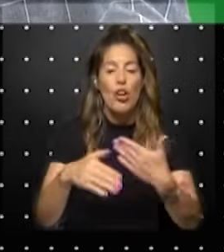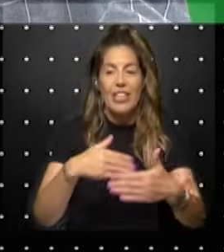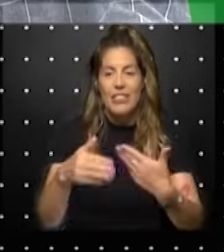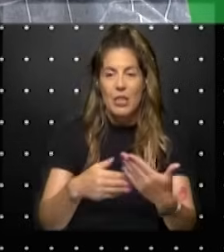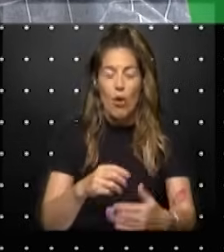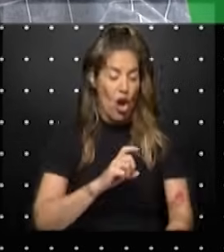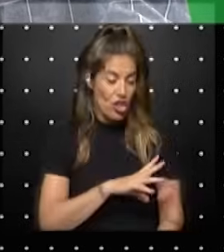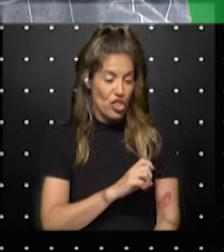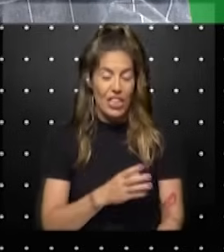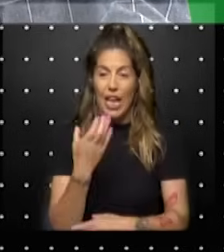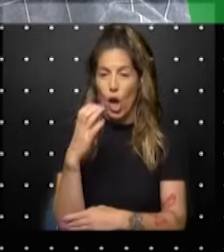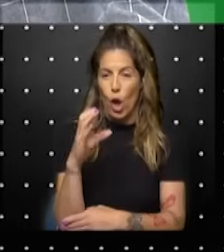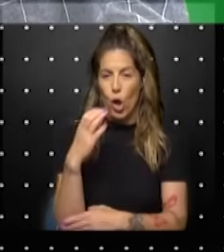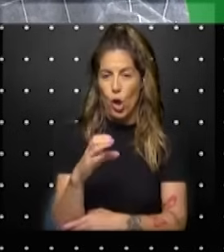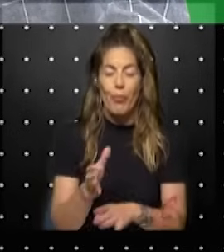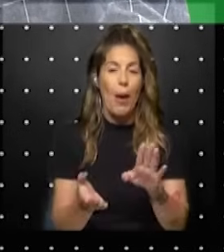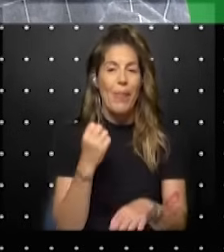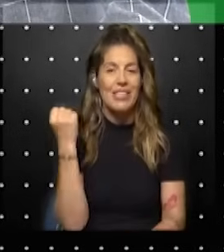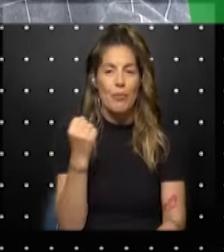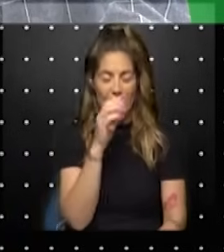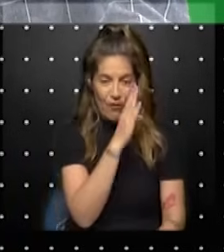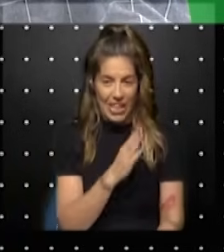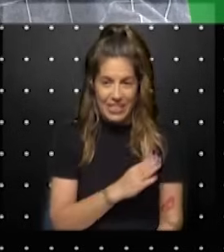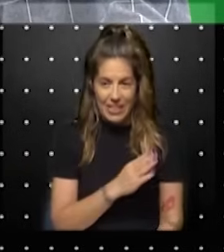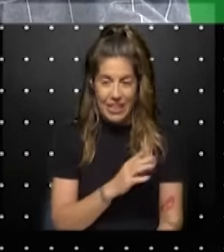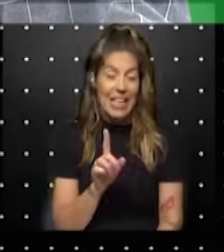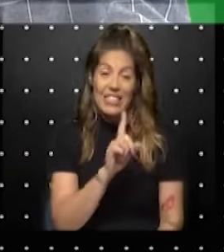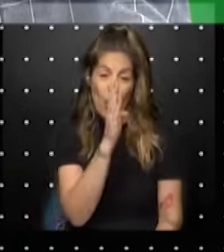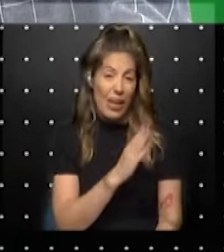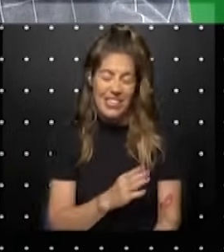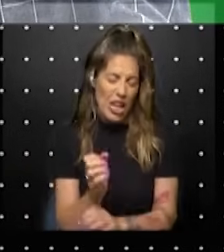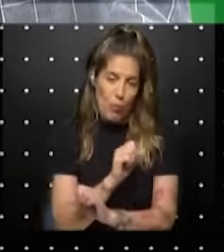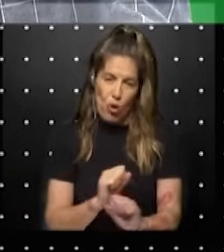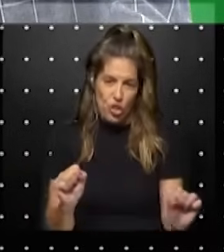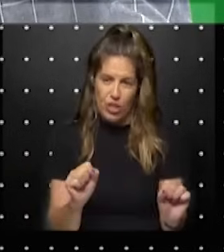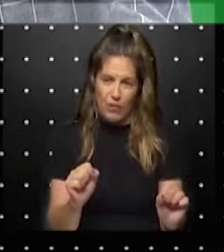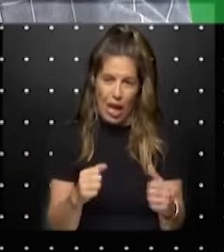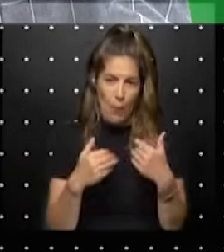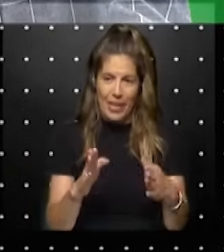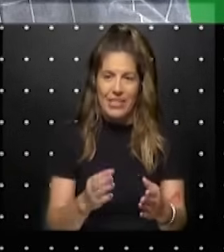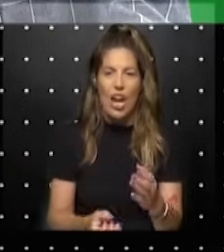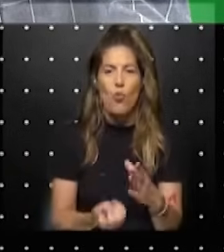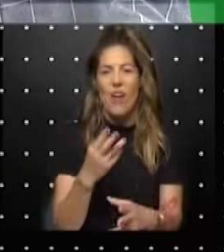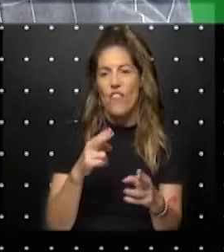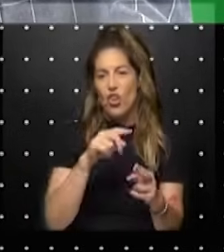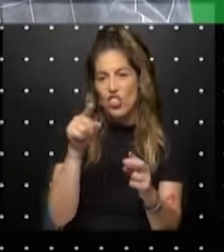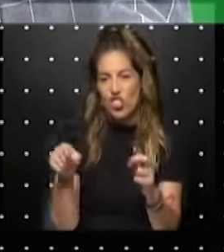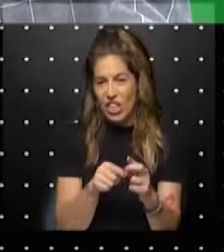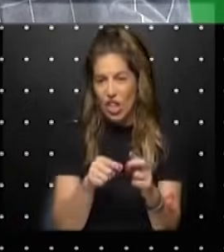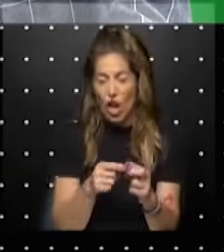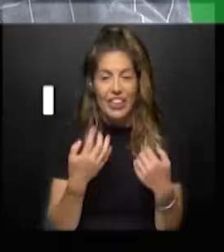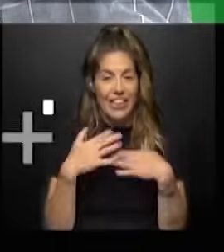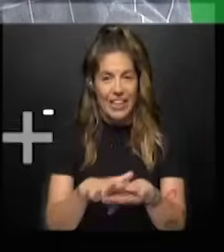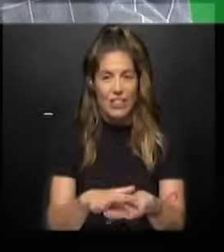Fue con Chile, Colombia, el más importante de todos, Brasil. Sin Brasil era imposible iniciar ese nuevo ciclo de integración. Con